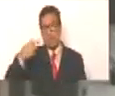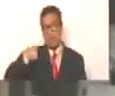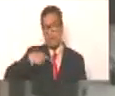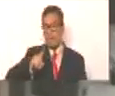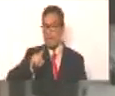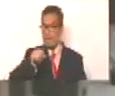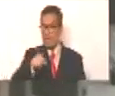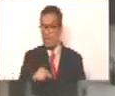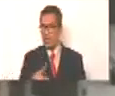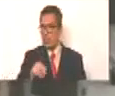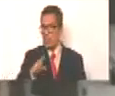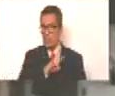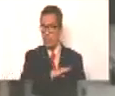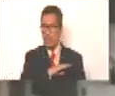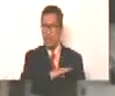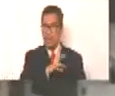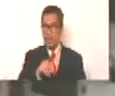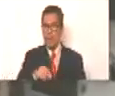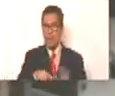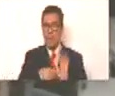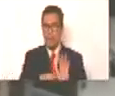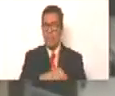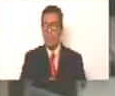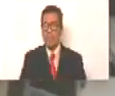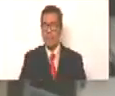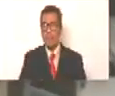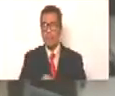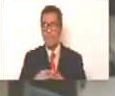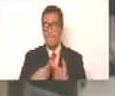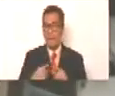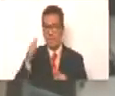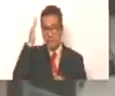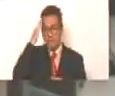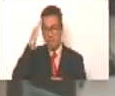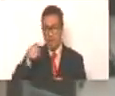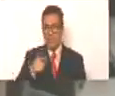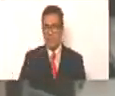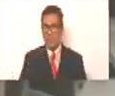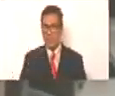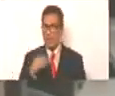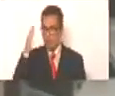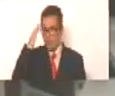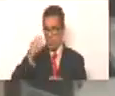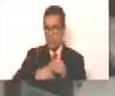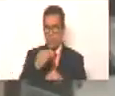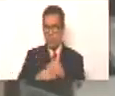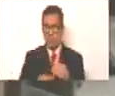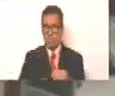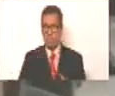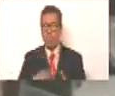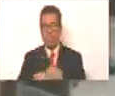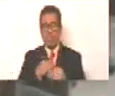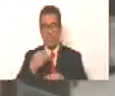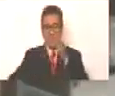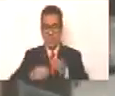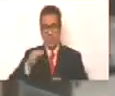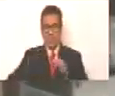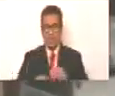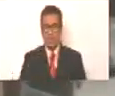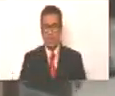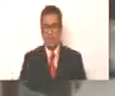era yo la más indicada, pero ¿saben cómo lo interpreté? Su sed de hacer justicia con el